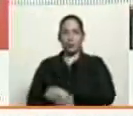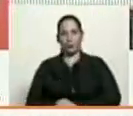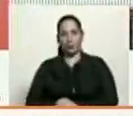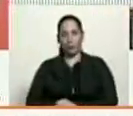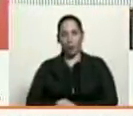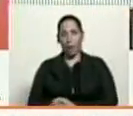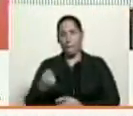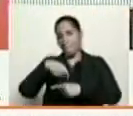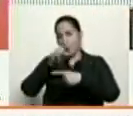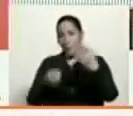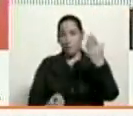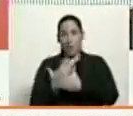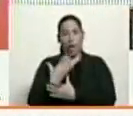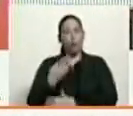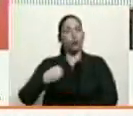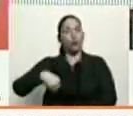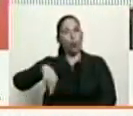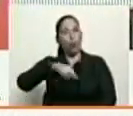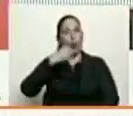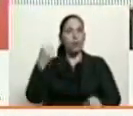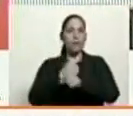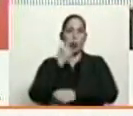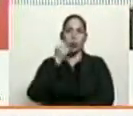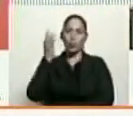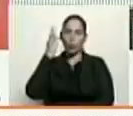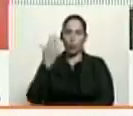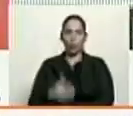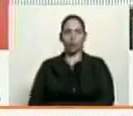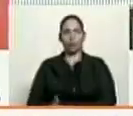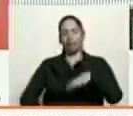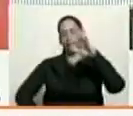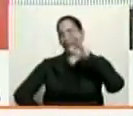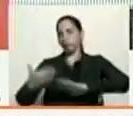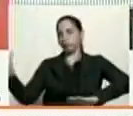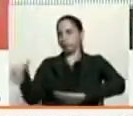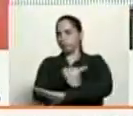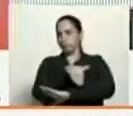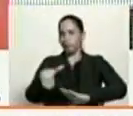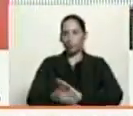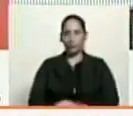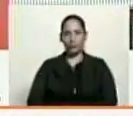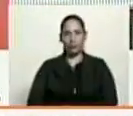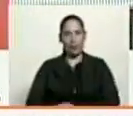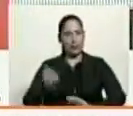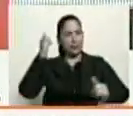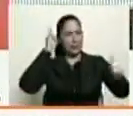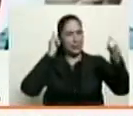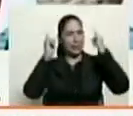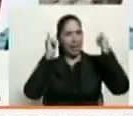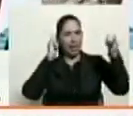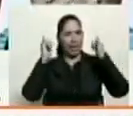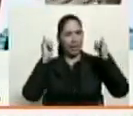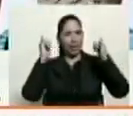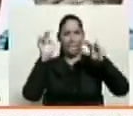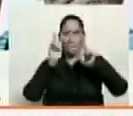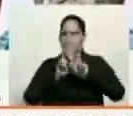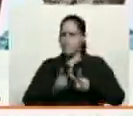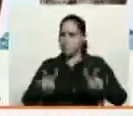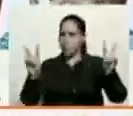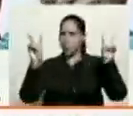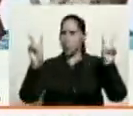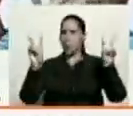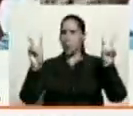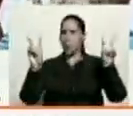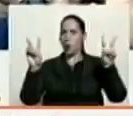que el primero de mayo, los trabajadores y las trabajadoras nos vamos para la calle a celebrar en paz,